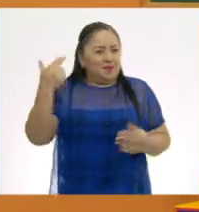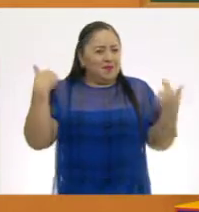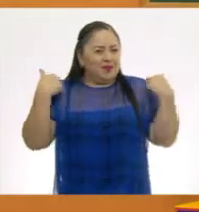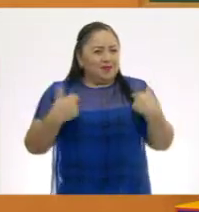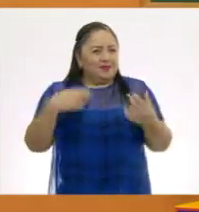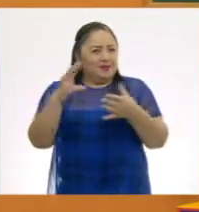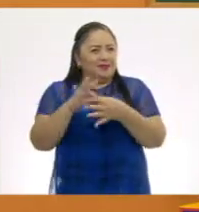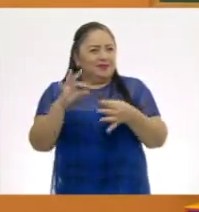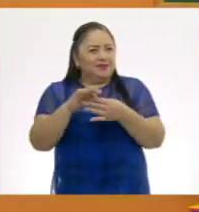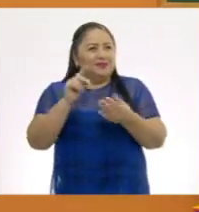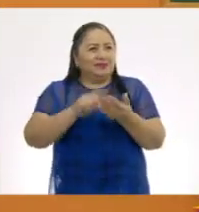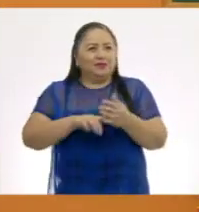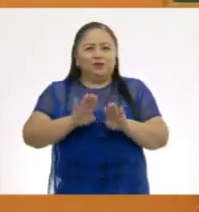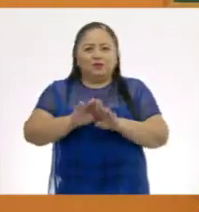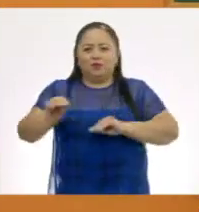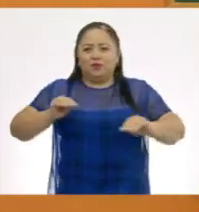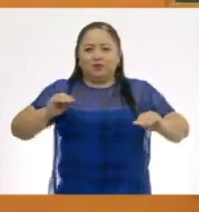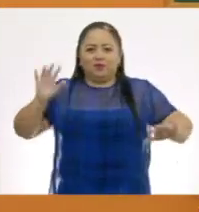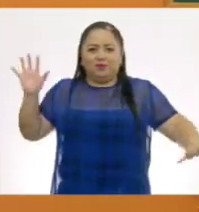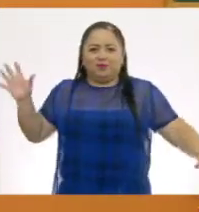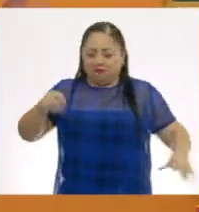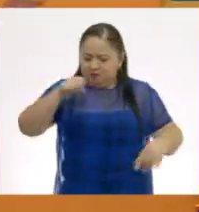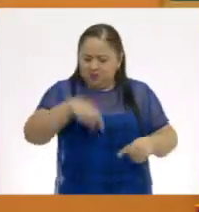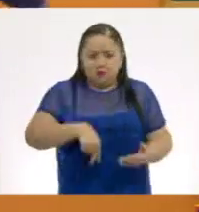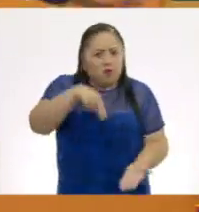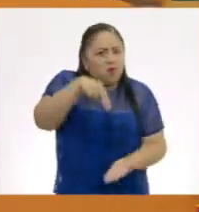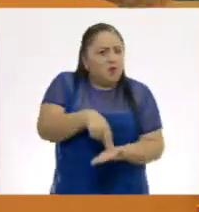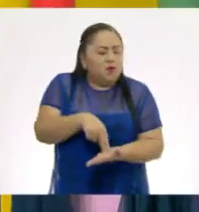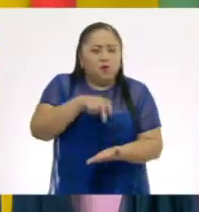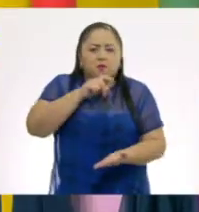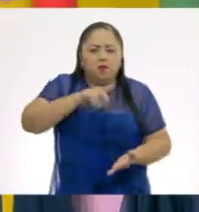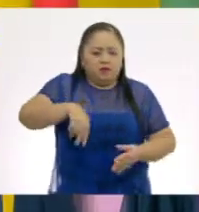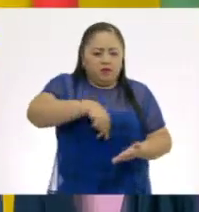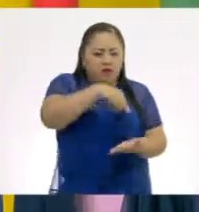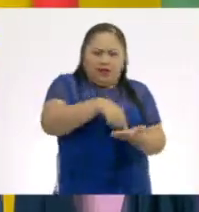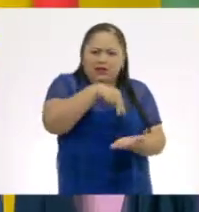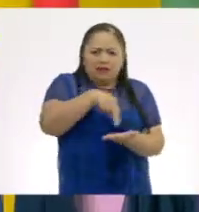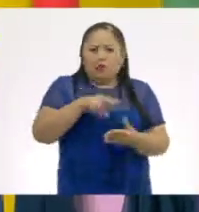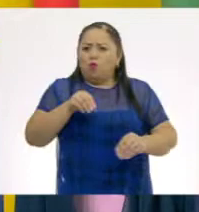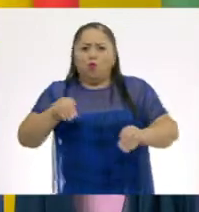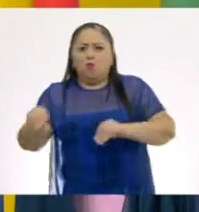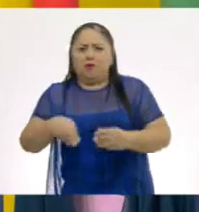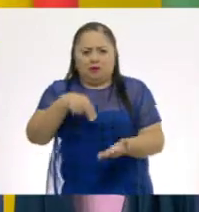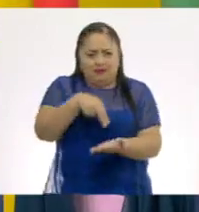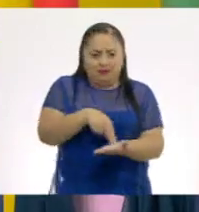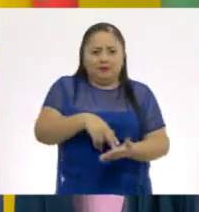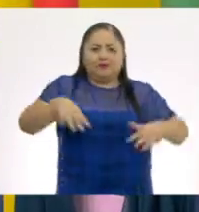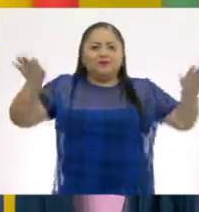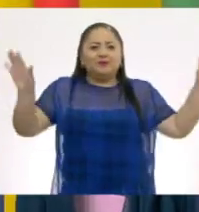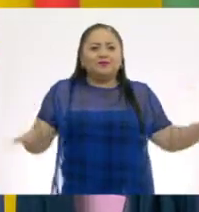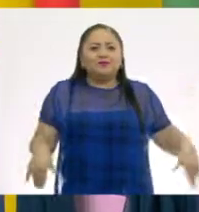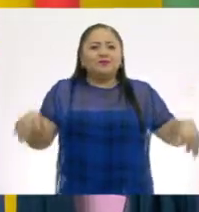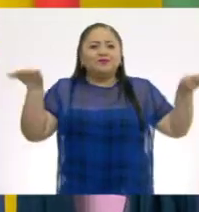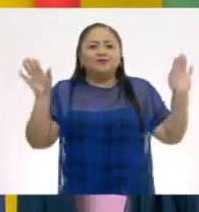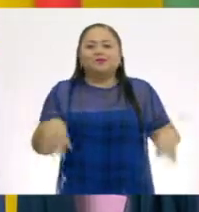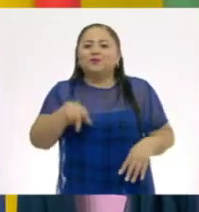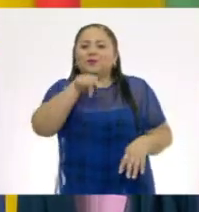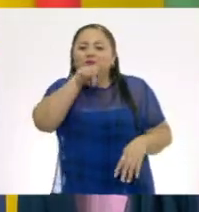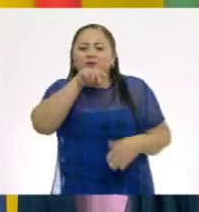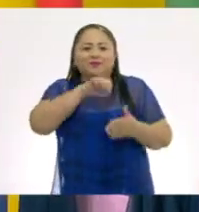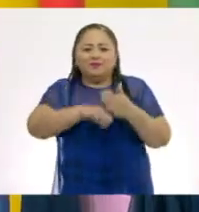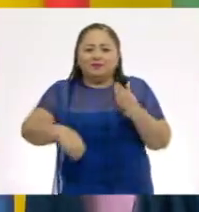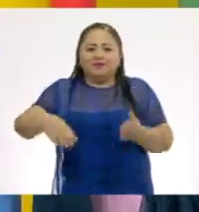Hortensia, de hacer los movimientos en nuestra kinesfera, en nuestro espacio. O ¿sí? El movimiento de las aves, ¿no? Exactamente, de